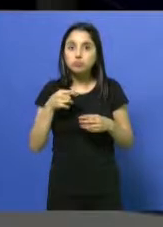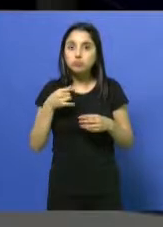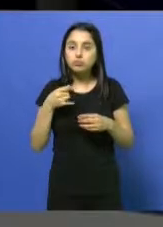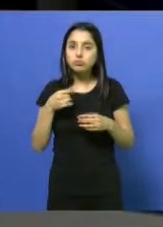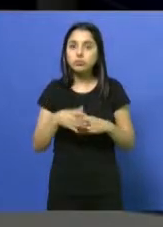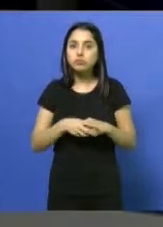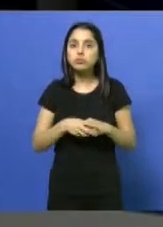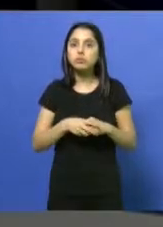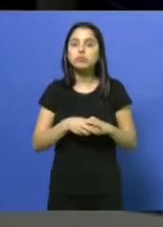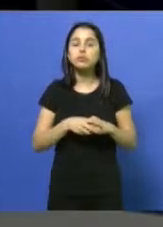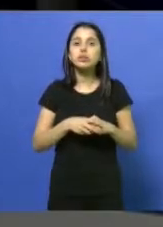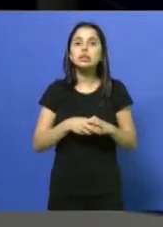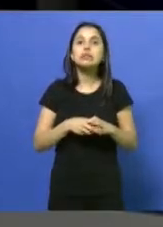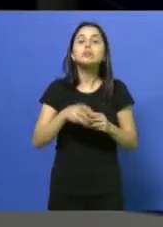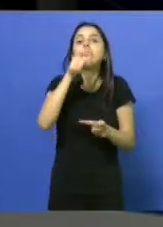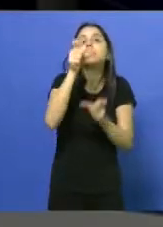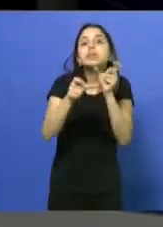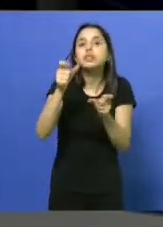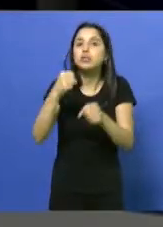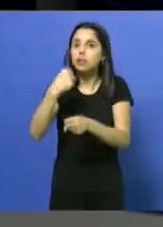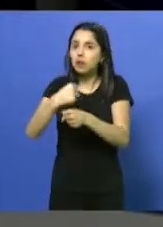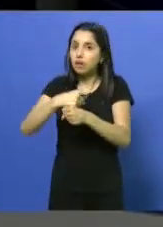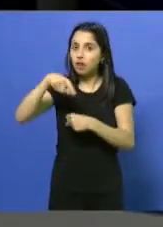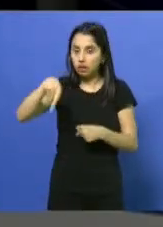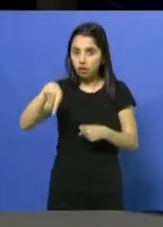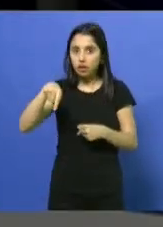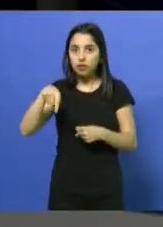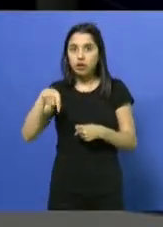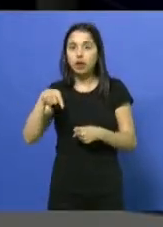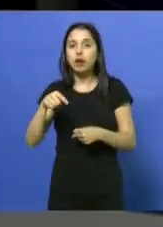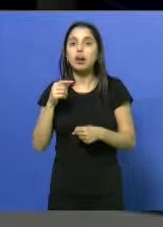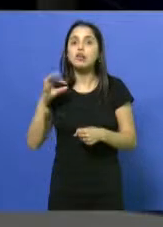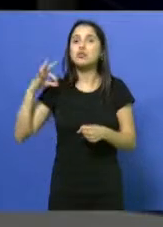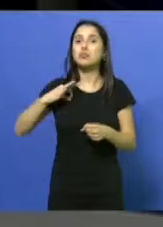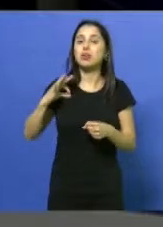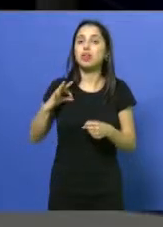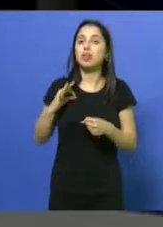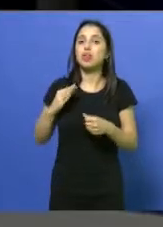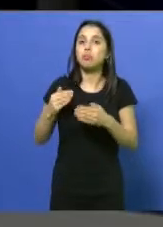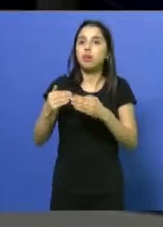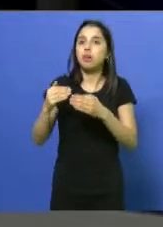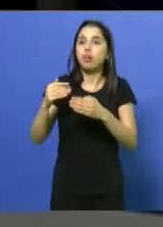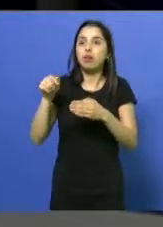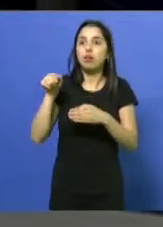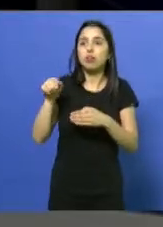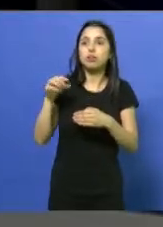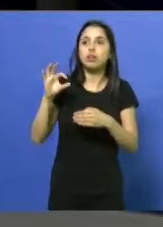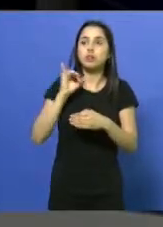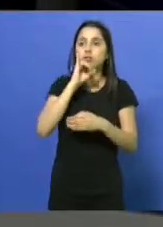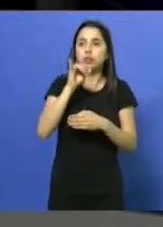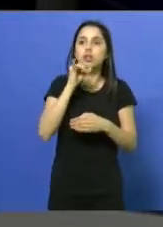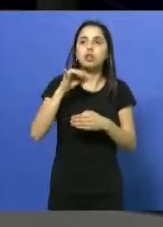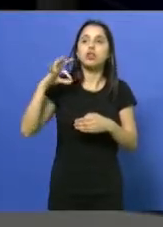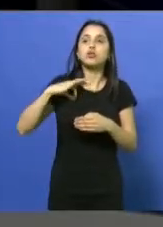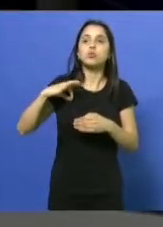pasar los empleados de las clínicas. Pero lo que ellos están diciendo es el atraso en los pagos. Lo que sucede con las obras sociales, lo